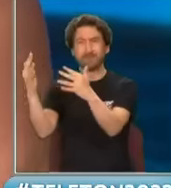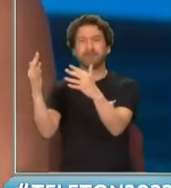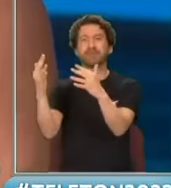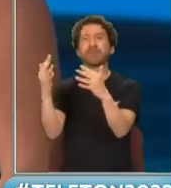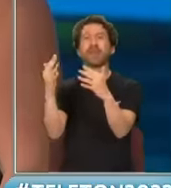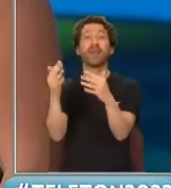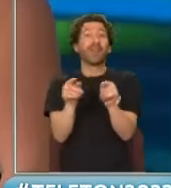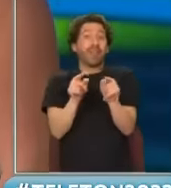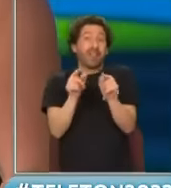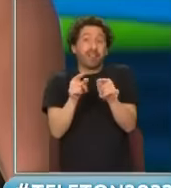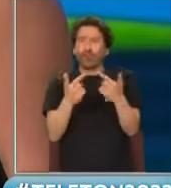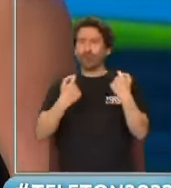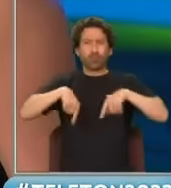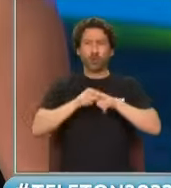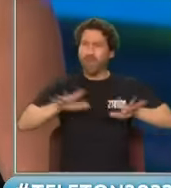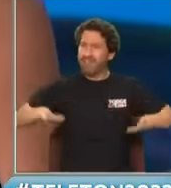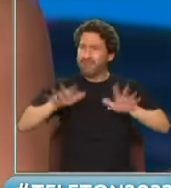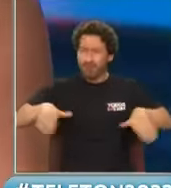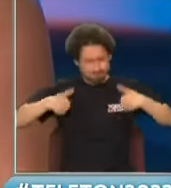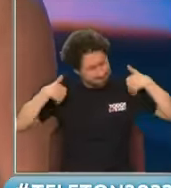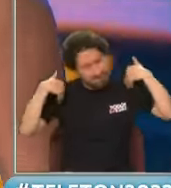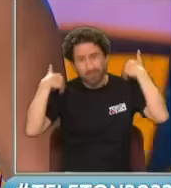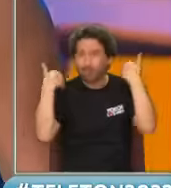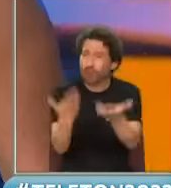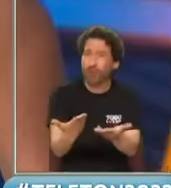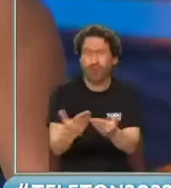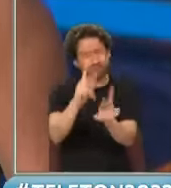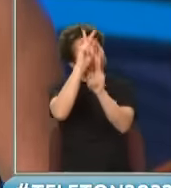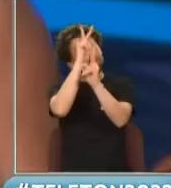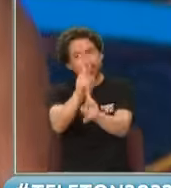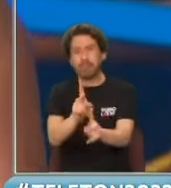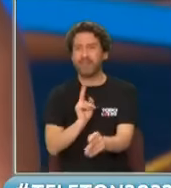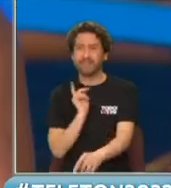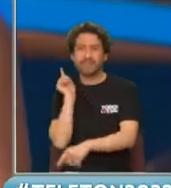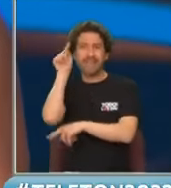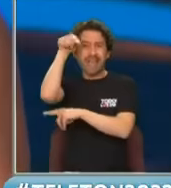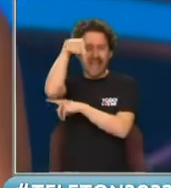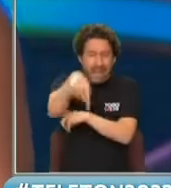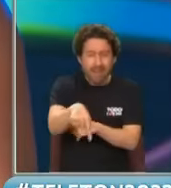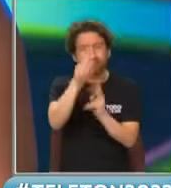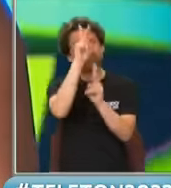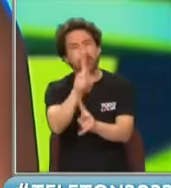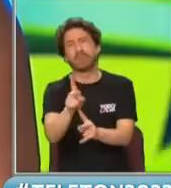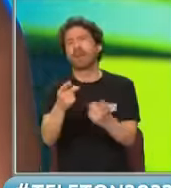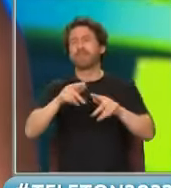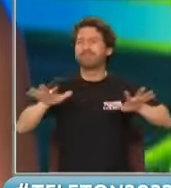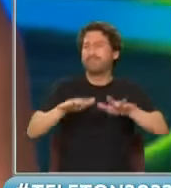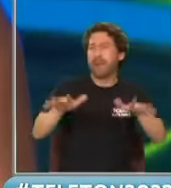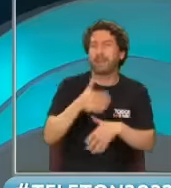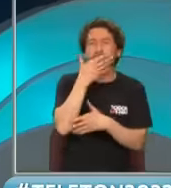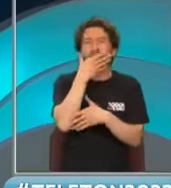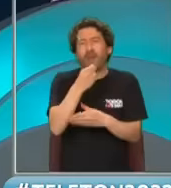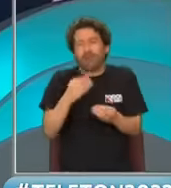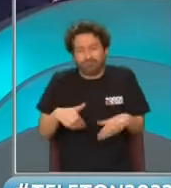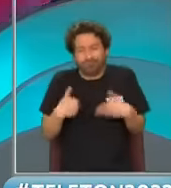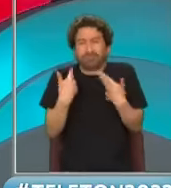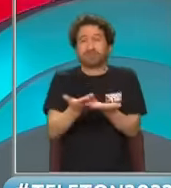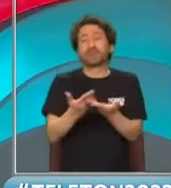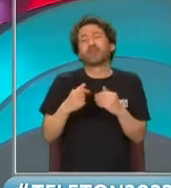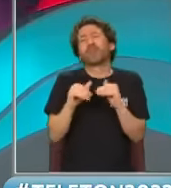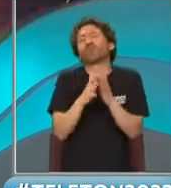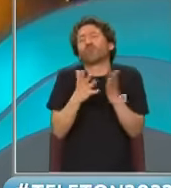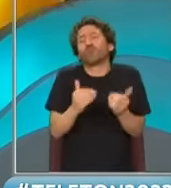Y eso, lo dimos todo. Ameritaba venir acá a hacer lo mejor posible, así que con mucho